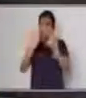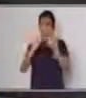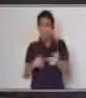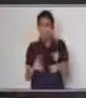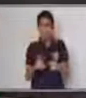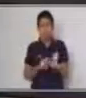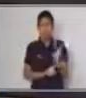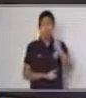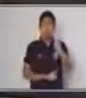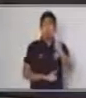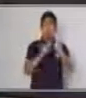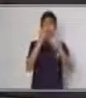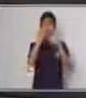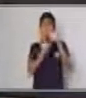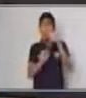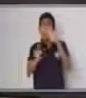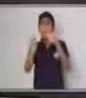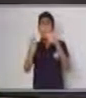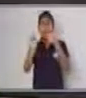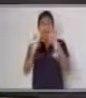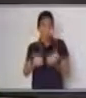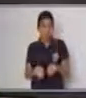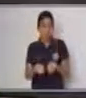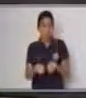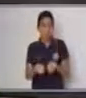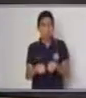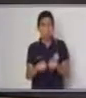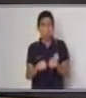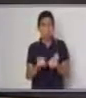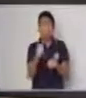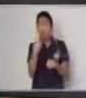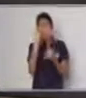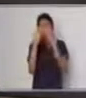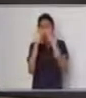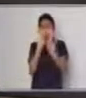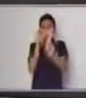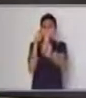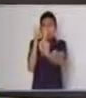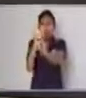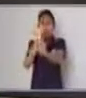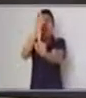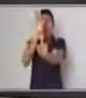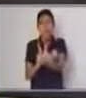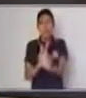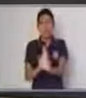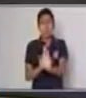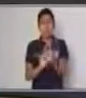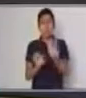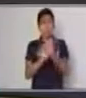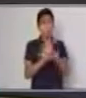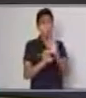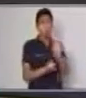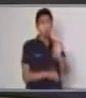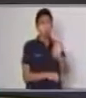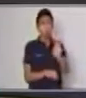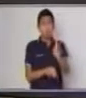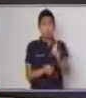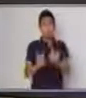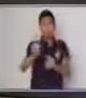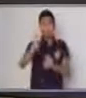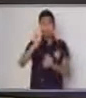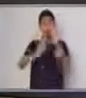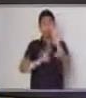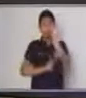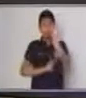entero. Es decir, si yo divido el número 2 entre 1, eso me da